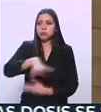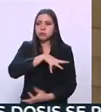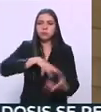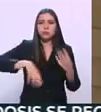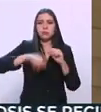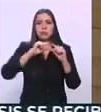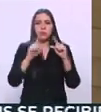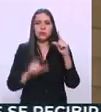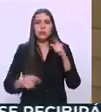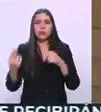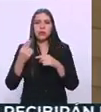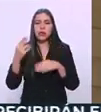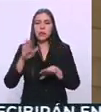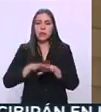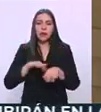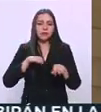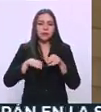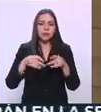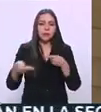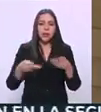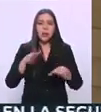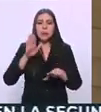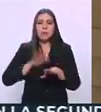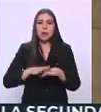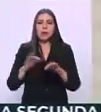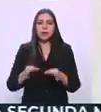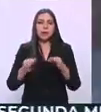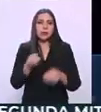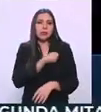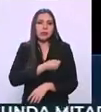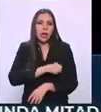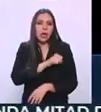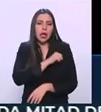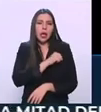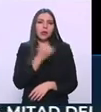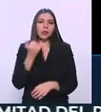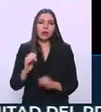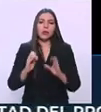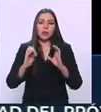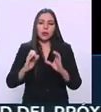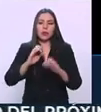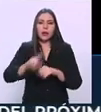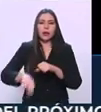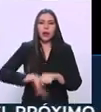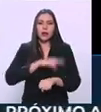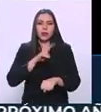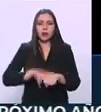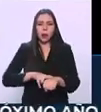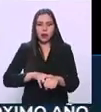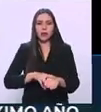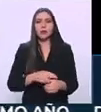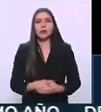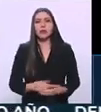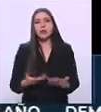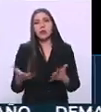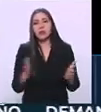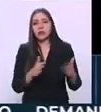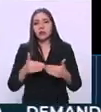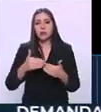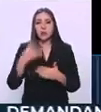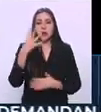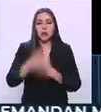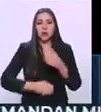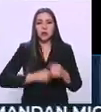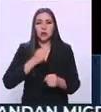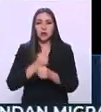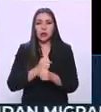sistemas más saludables y más amigables con el ambiente. Entonces, podemos fijar esta transición de 4 años. Esto